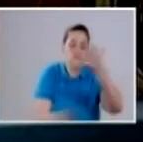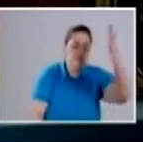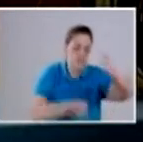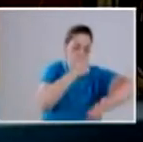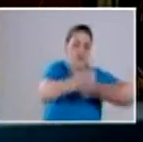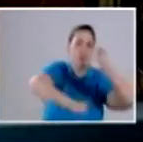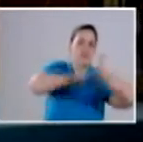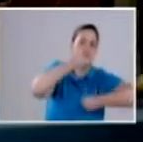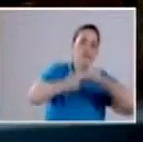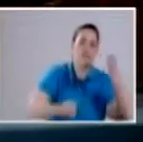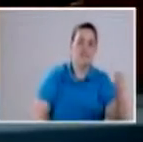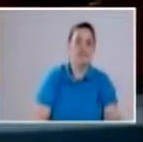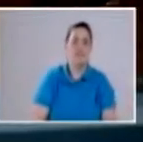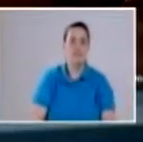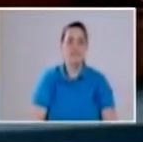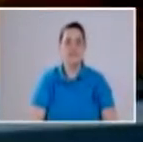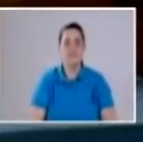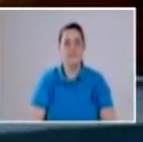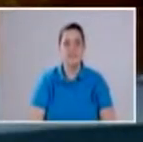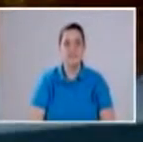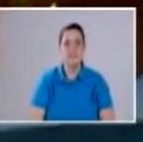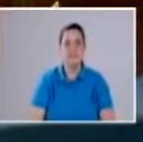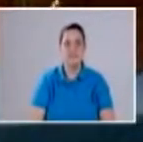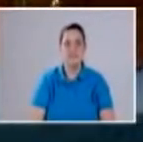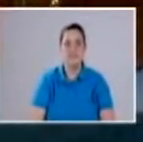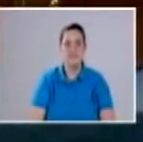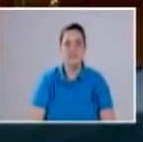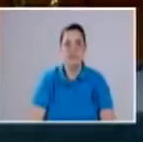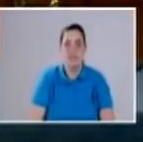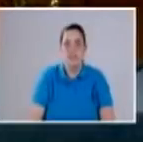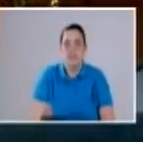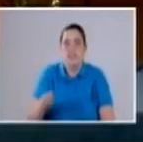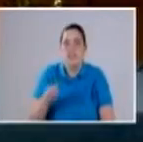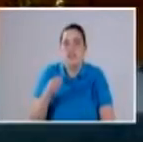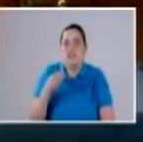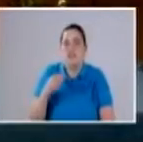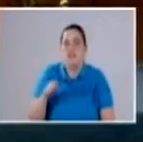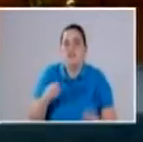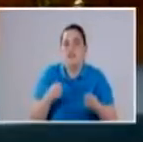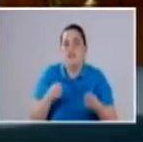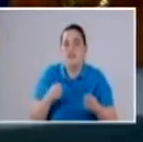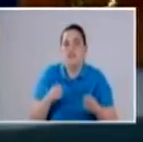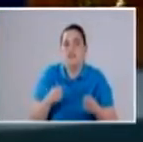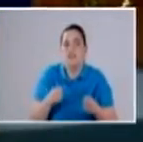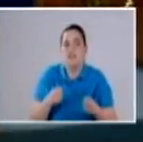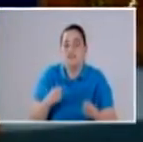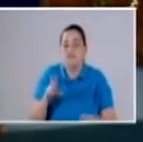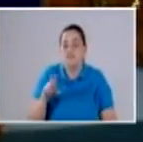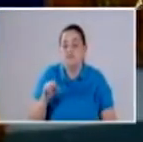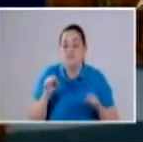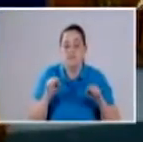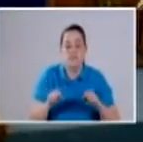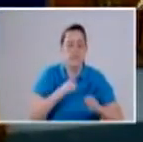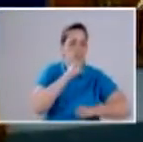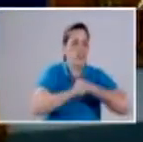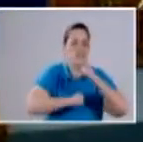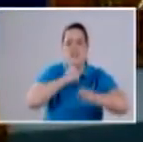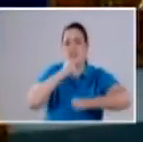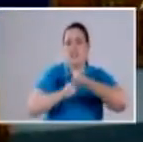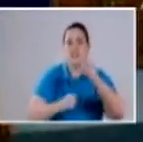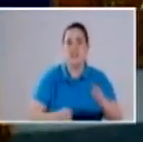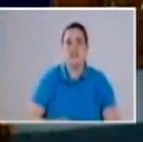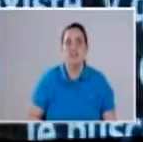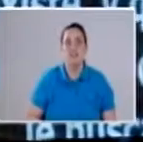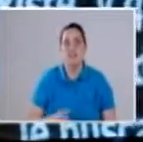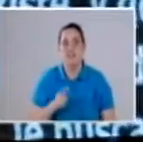Yo vi que salieron corriendo unos por allá. Y yo dije, sí, ¿qué voy a hacer? Yo salí corriendo y ni siquiera correr podía. Porque uno daba